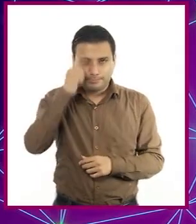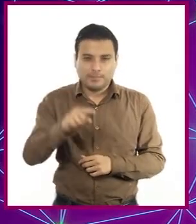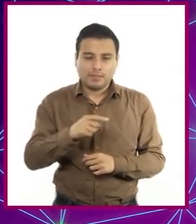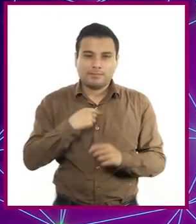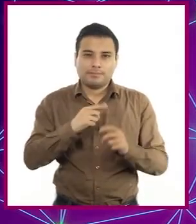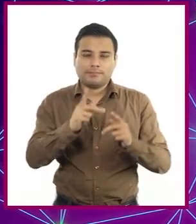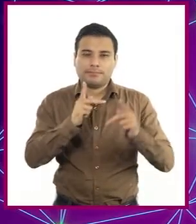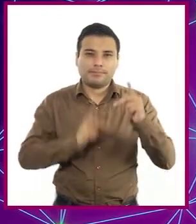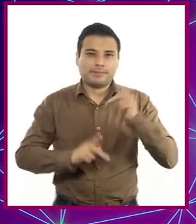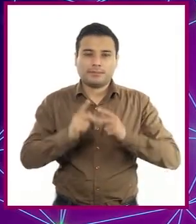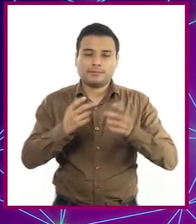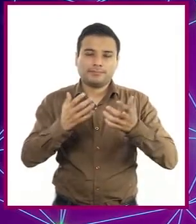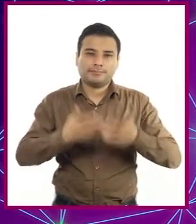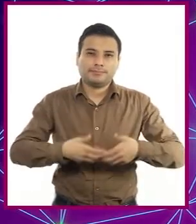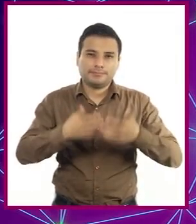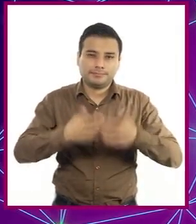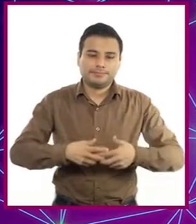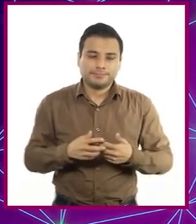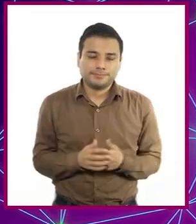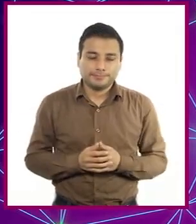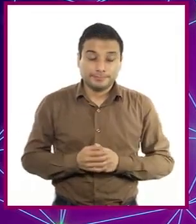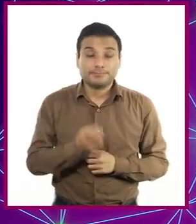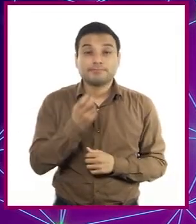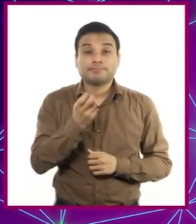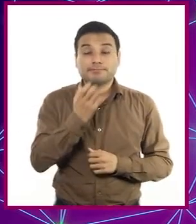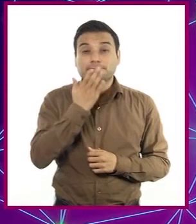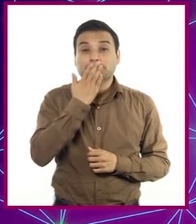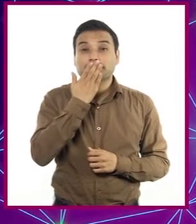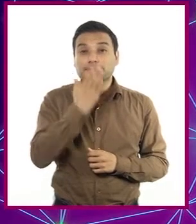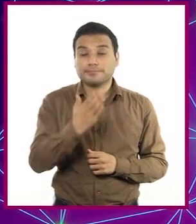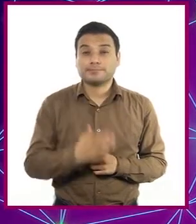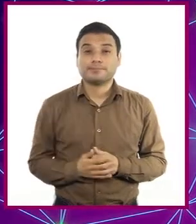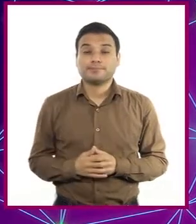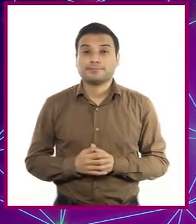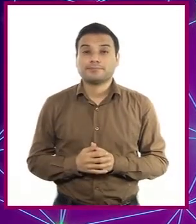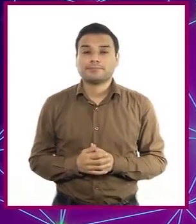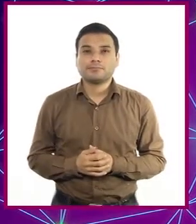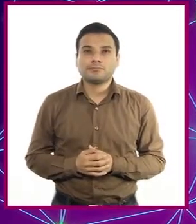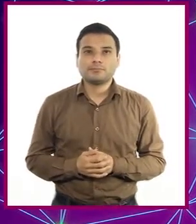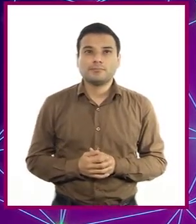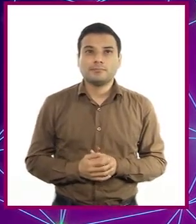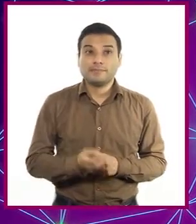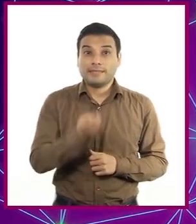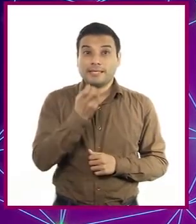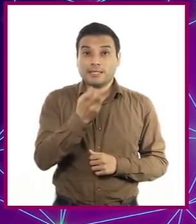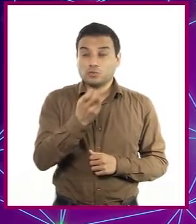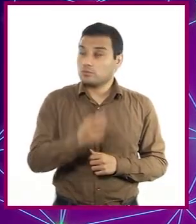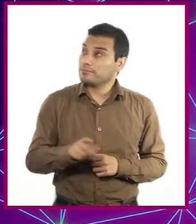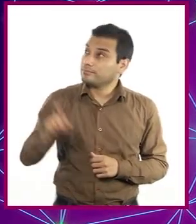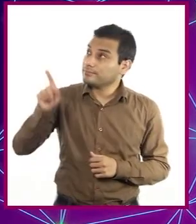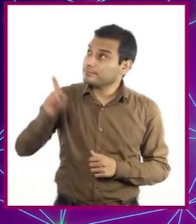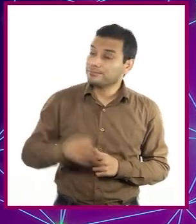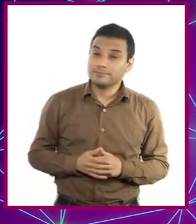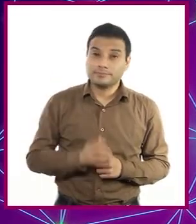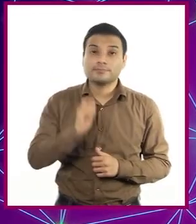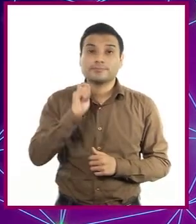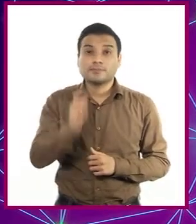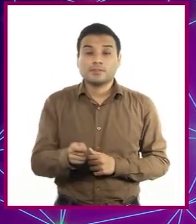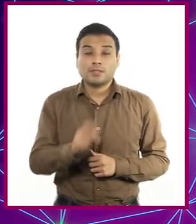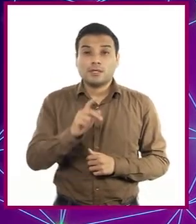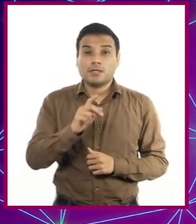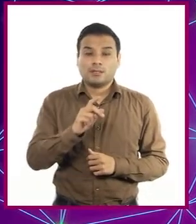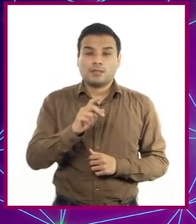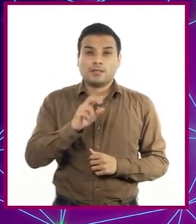3 tarjetas sin calar. Excelente deducción, Leslie. Esta gráfica no representa una relación proporcional